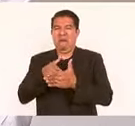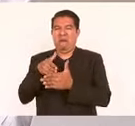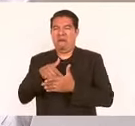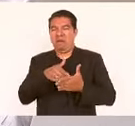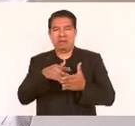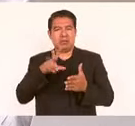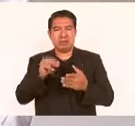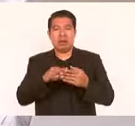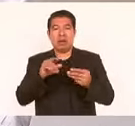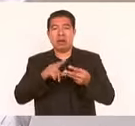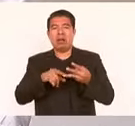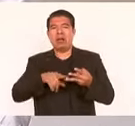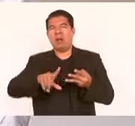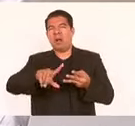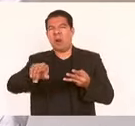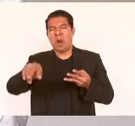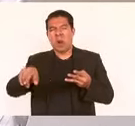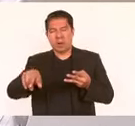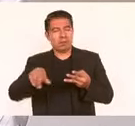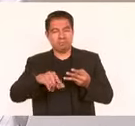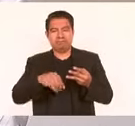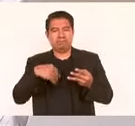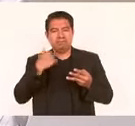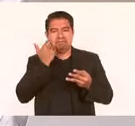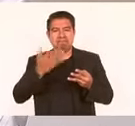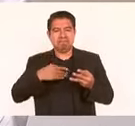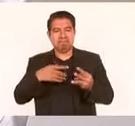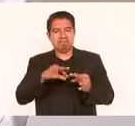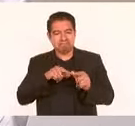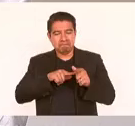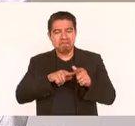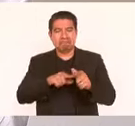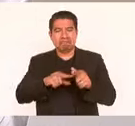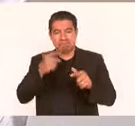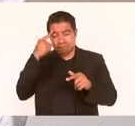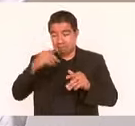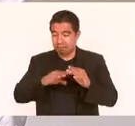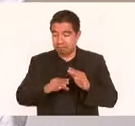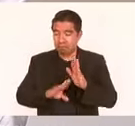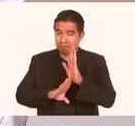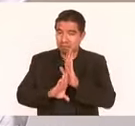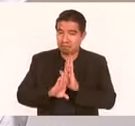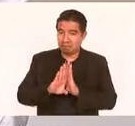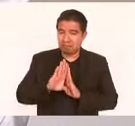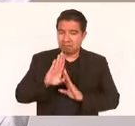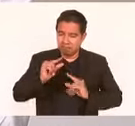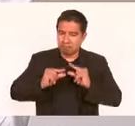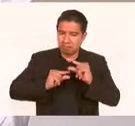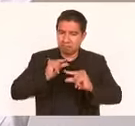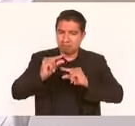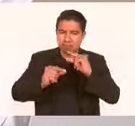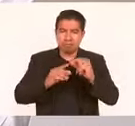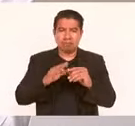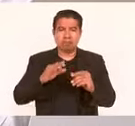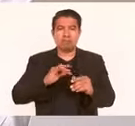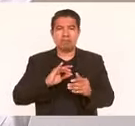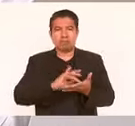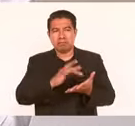no la desidia, sino que sigamos adelante, ¿no? Avanzando. Yo le agradezco